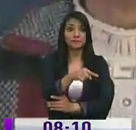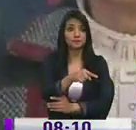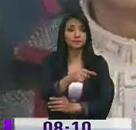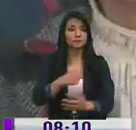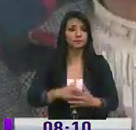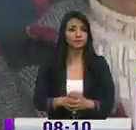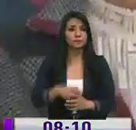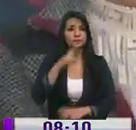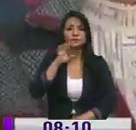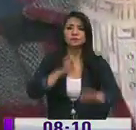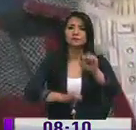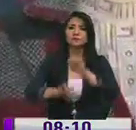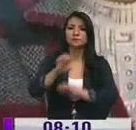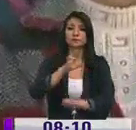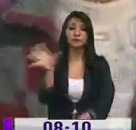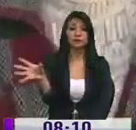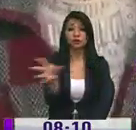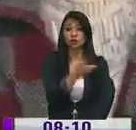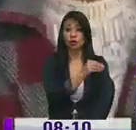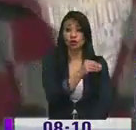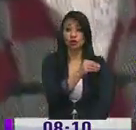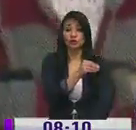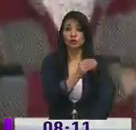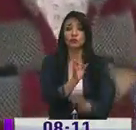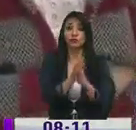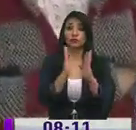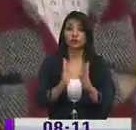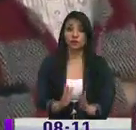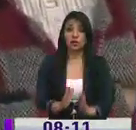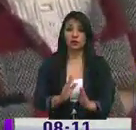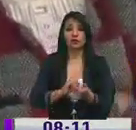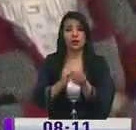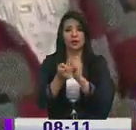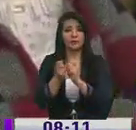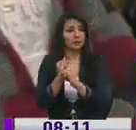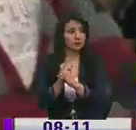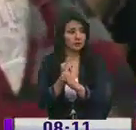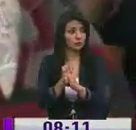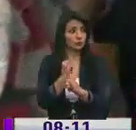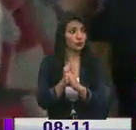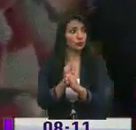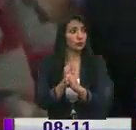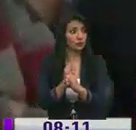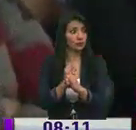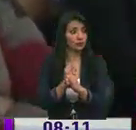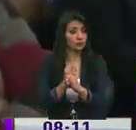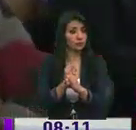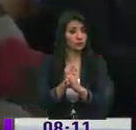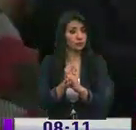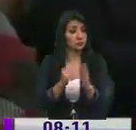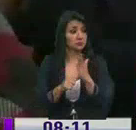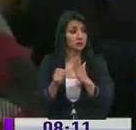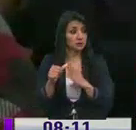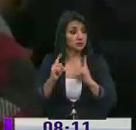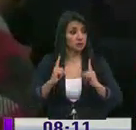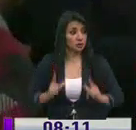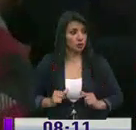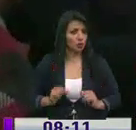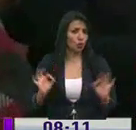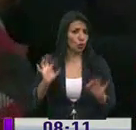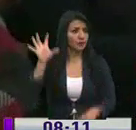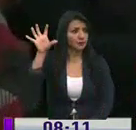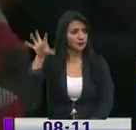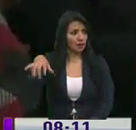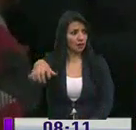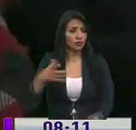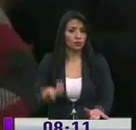una evaluación para toda la reestructuración institucional de las entidades del Estado y con ello, por